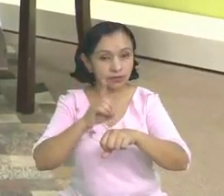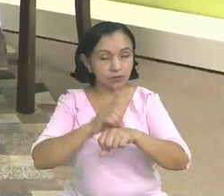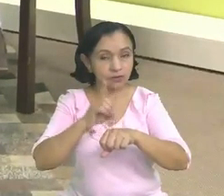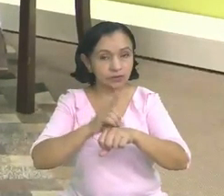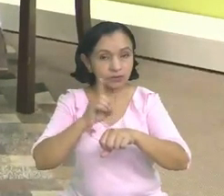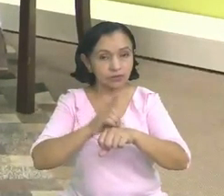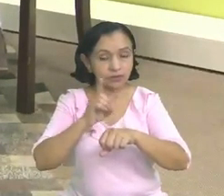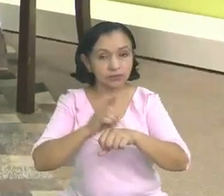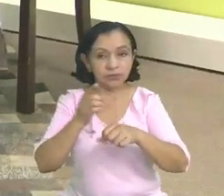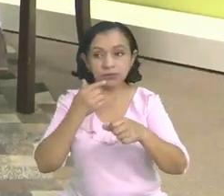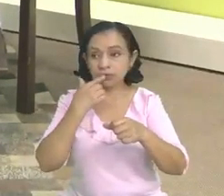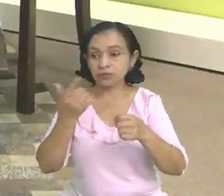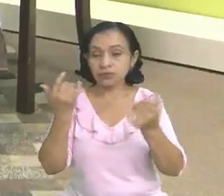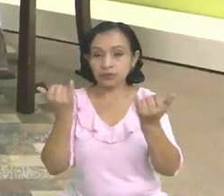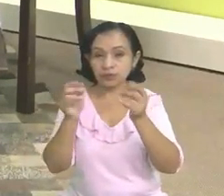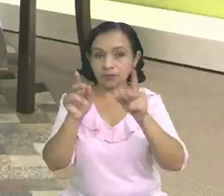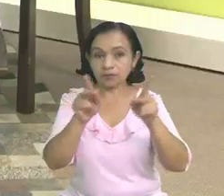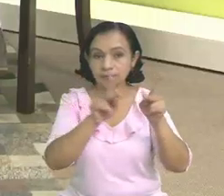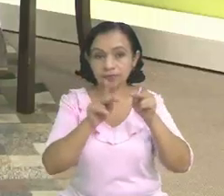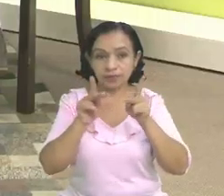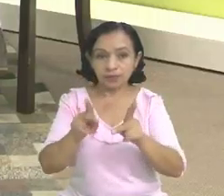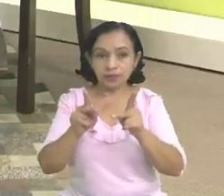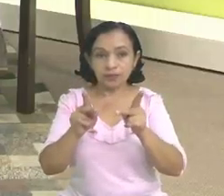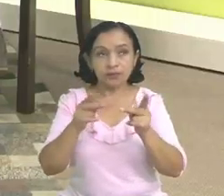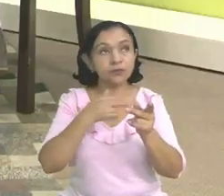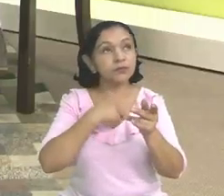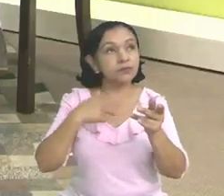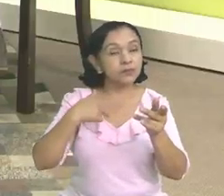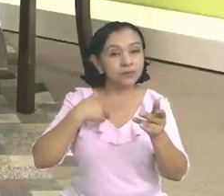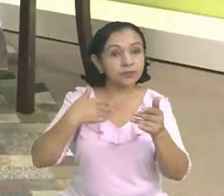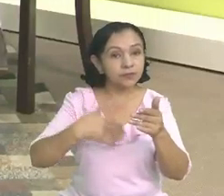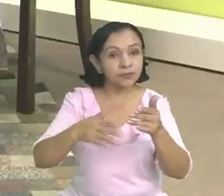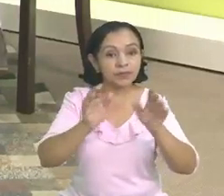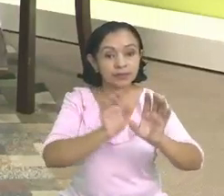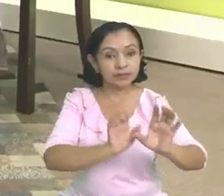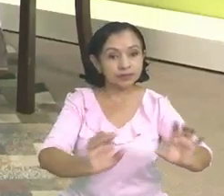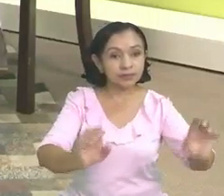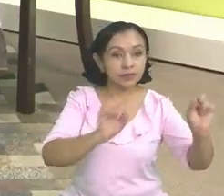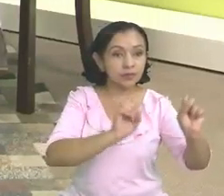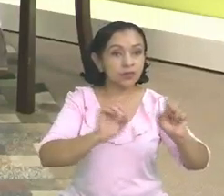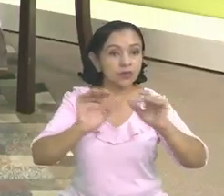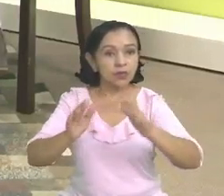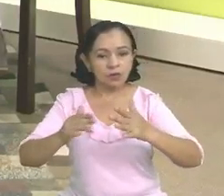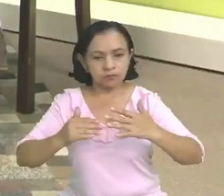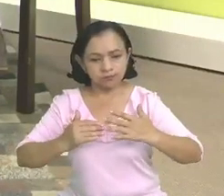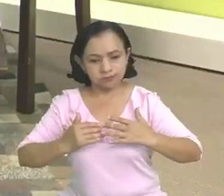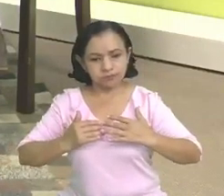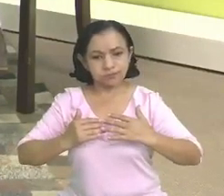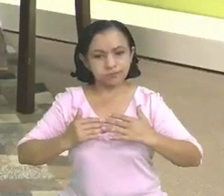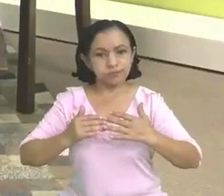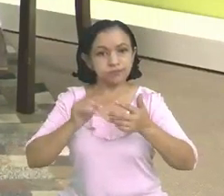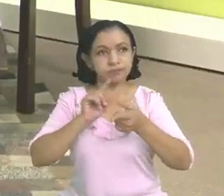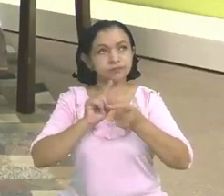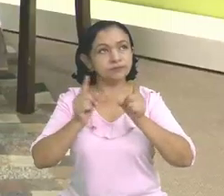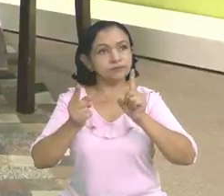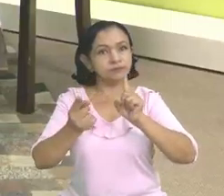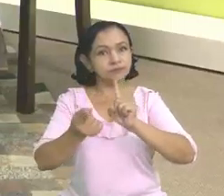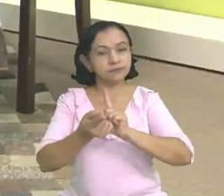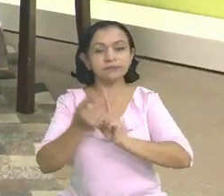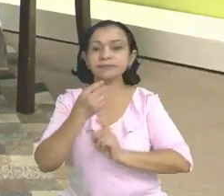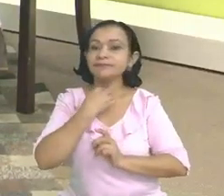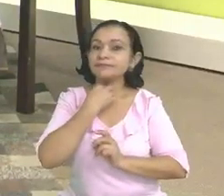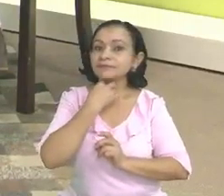el aparecimiento de de los bustos de las niñas, claro, de los senos, pues del cambio de la voz, el cambio